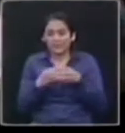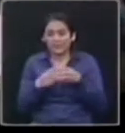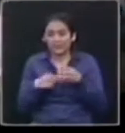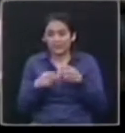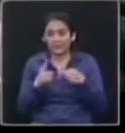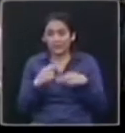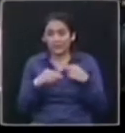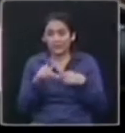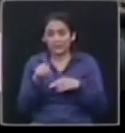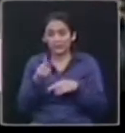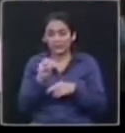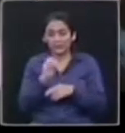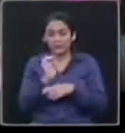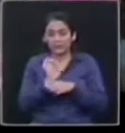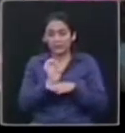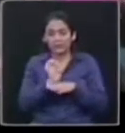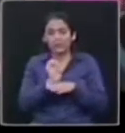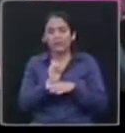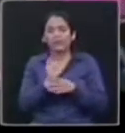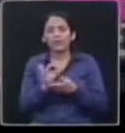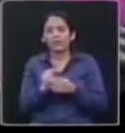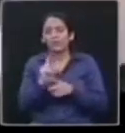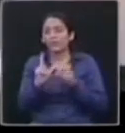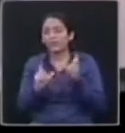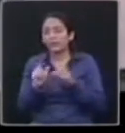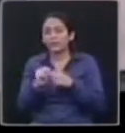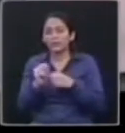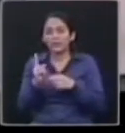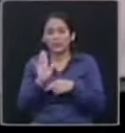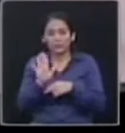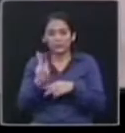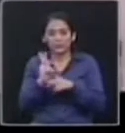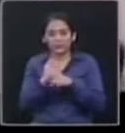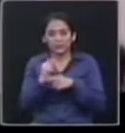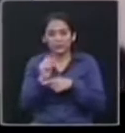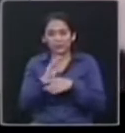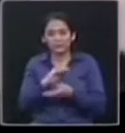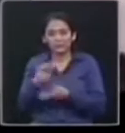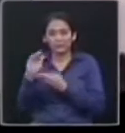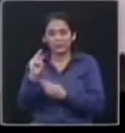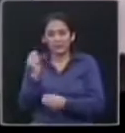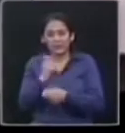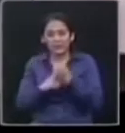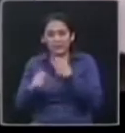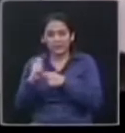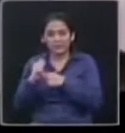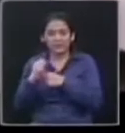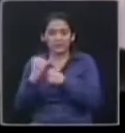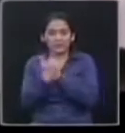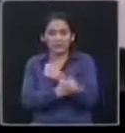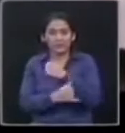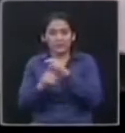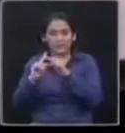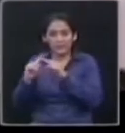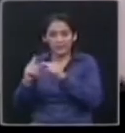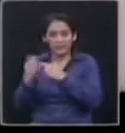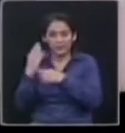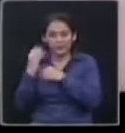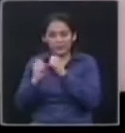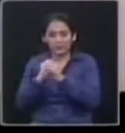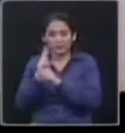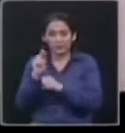por lograr la internacionalización de sus productos a distintos mercados en el 2016. La presidenta de la Asociación de